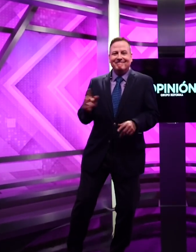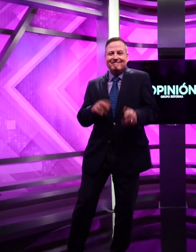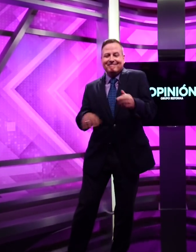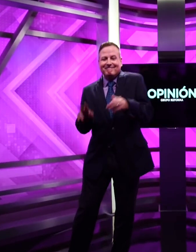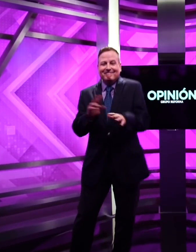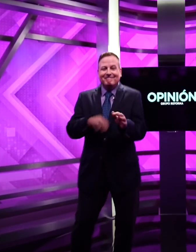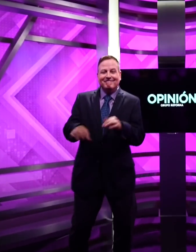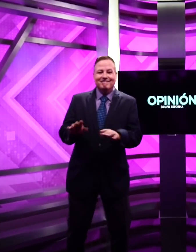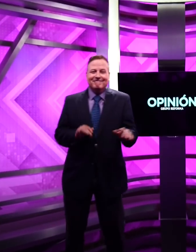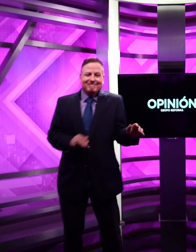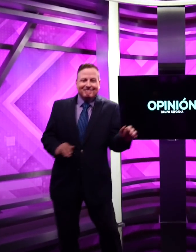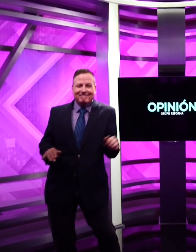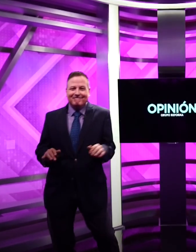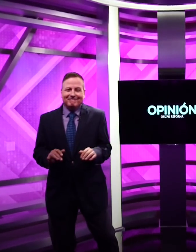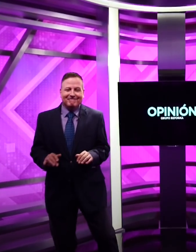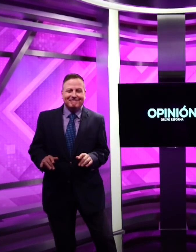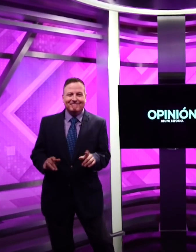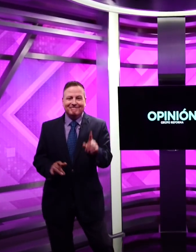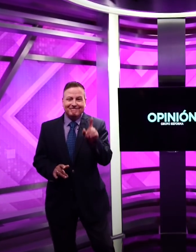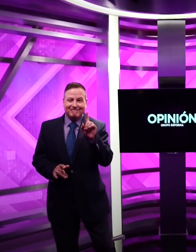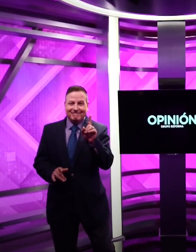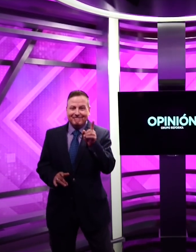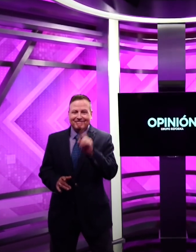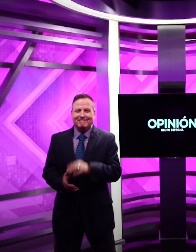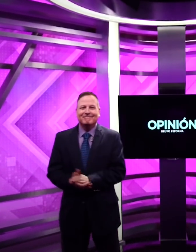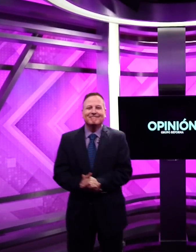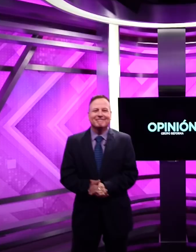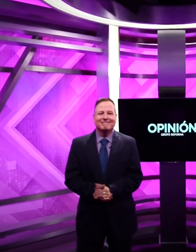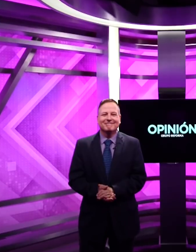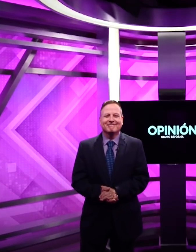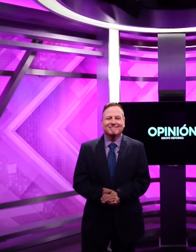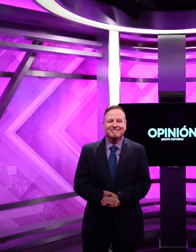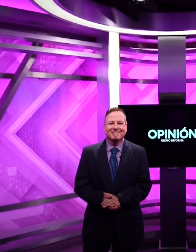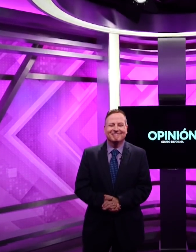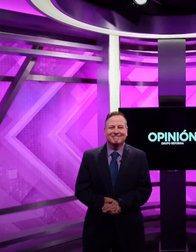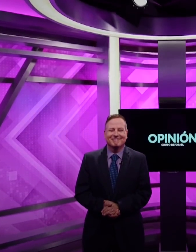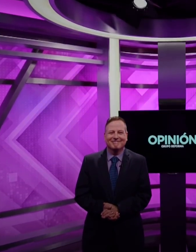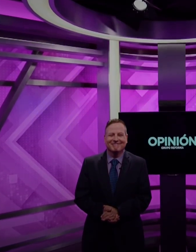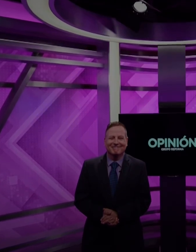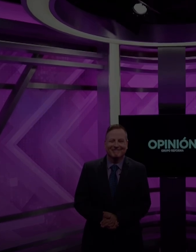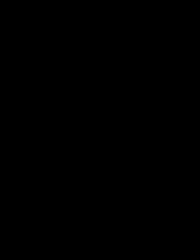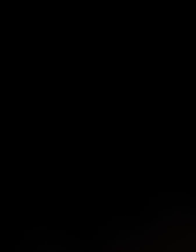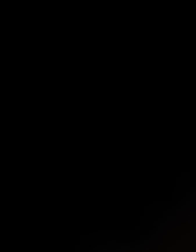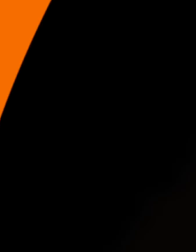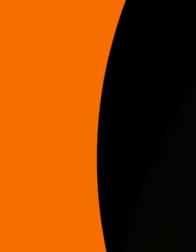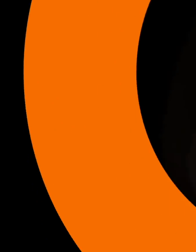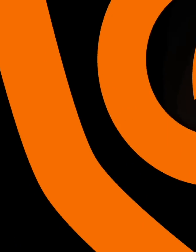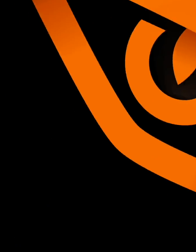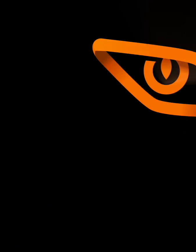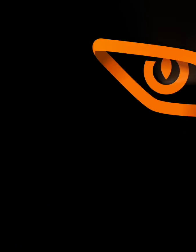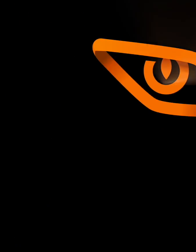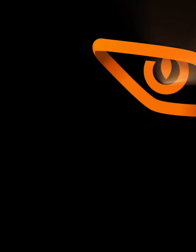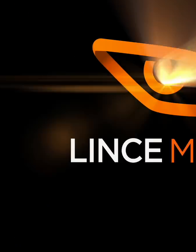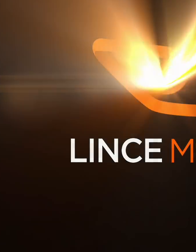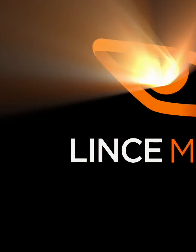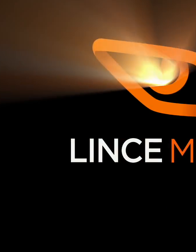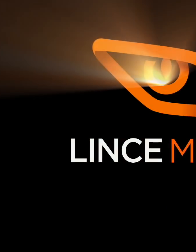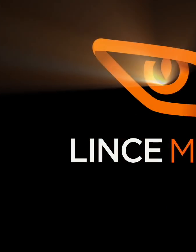Te conozco, bacalao, trates de persuadirme siempre que...